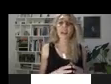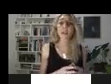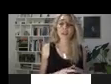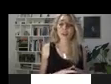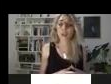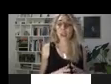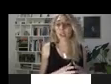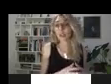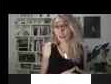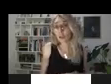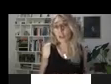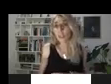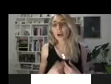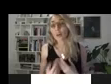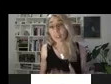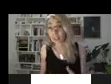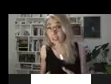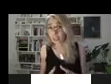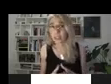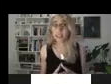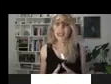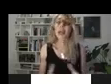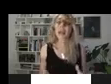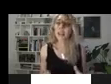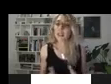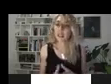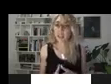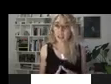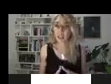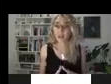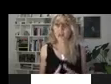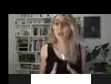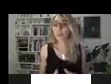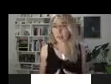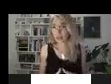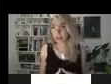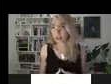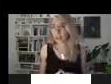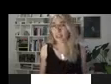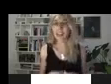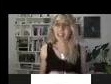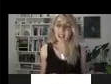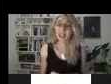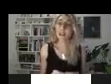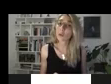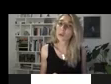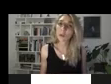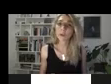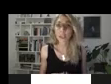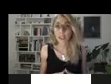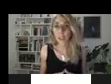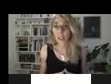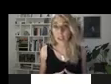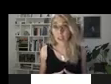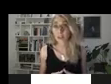referencias, tanto históricas como estéticas, es fundamental. Tratar